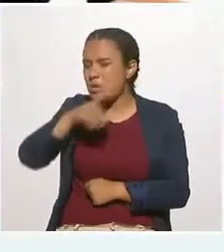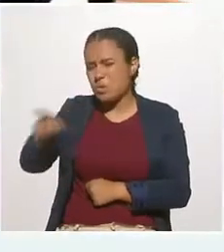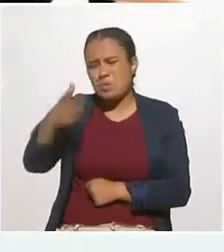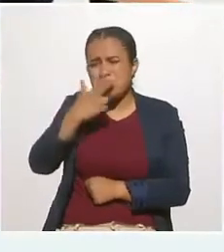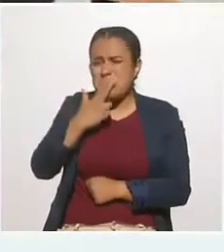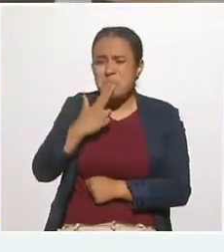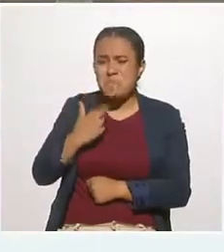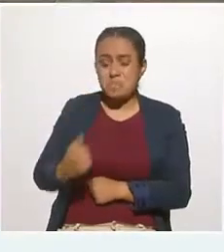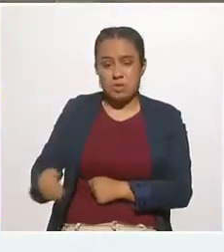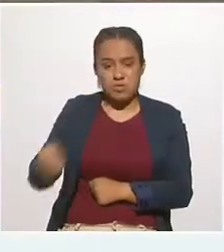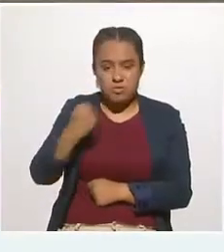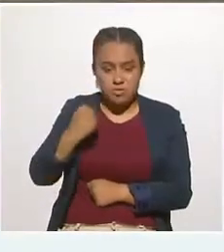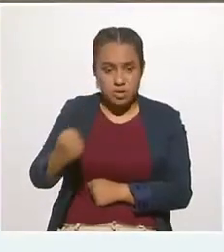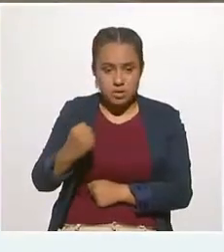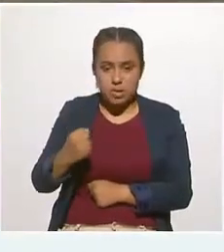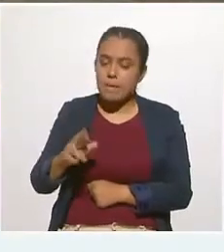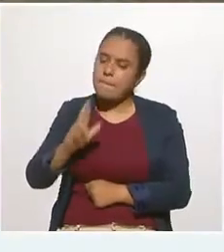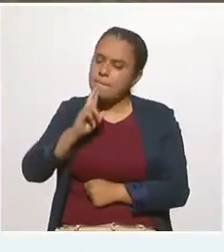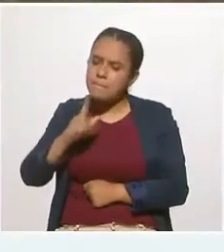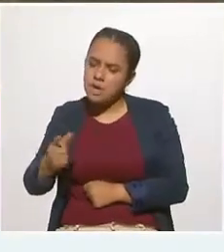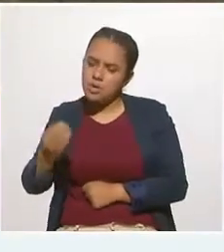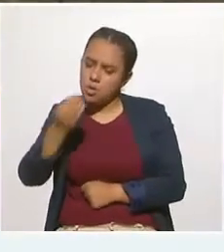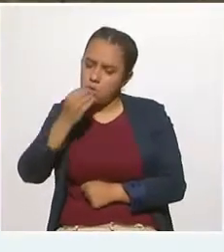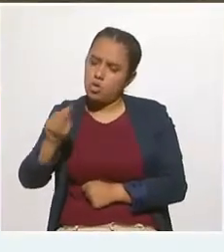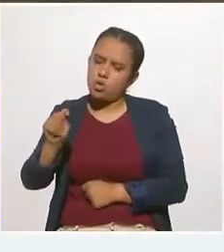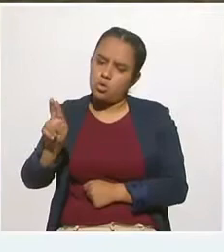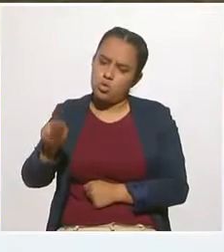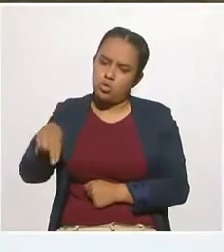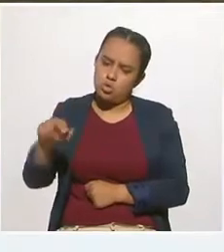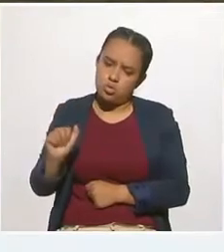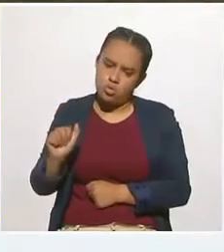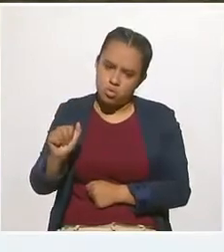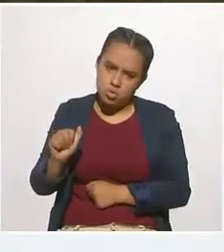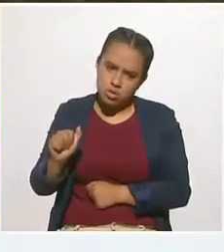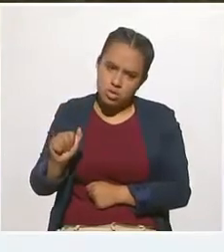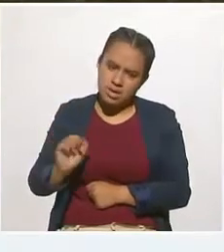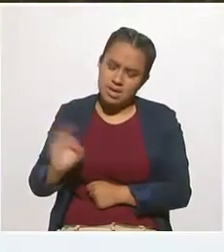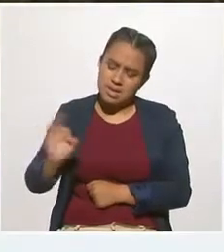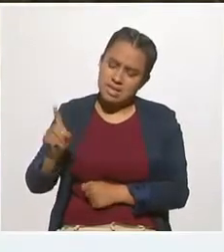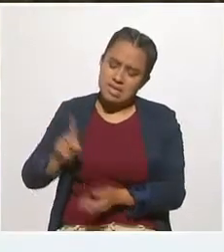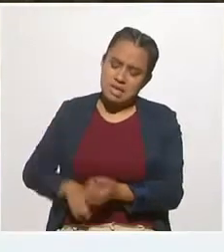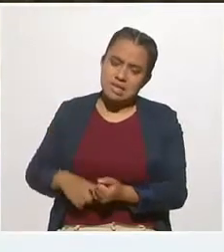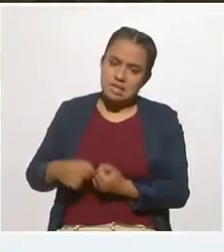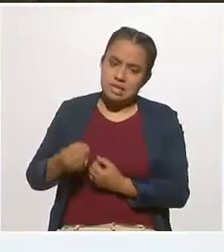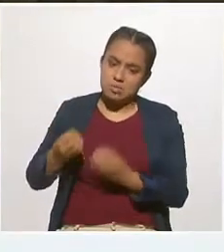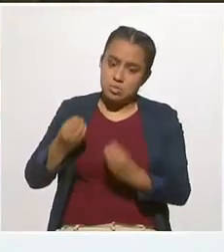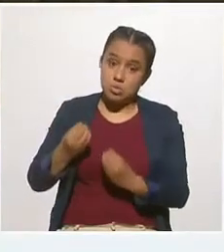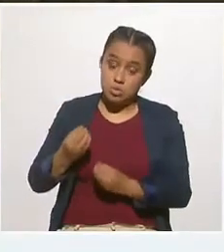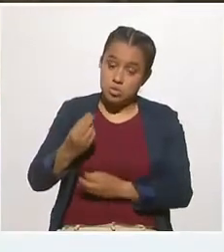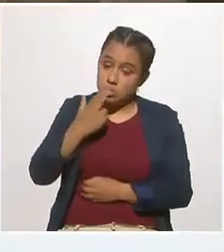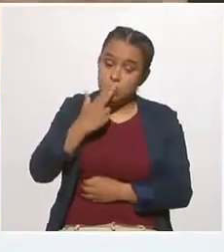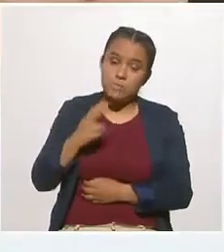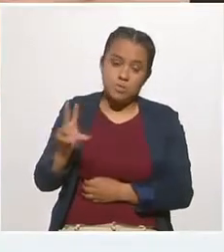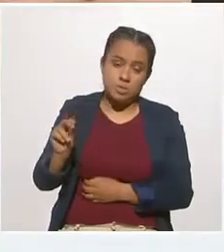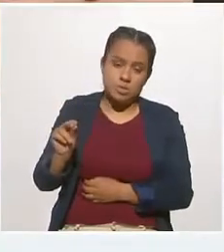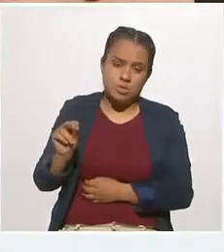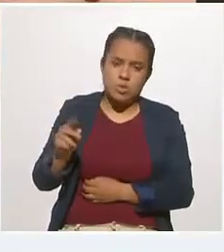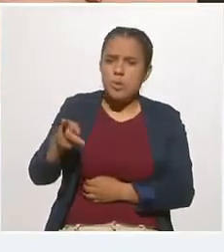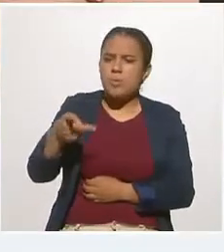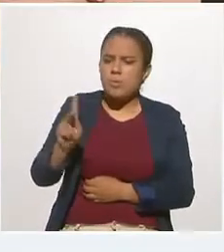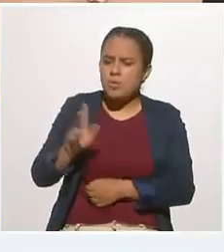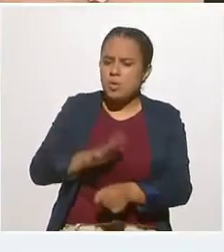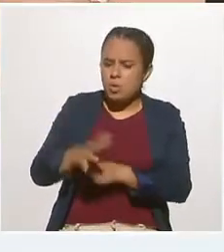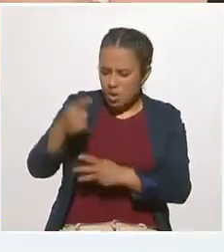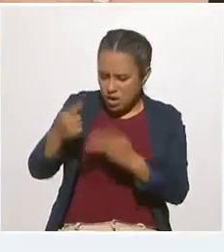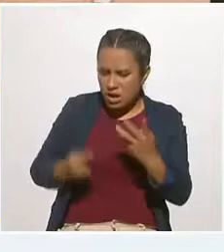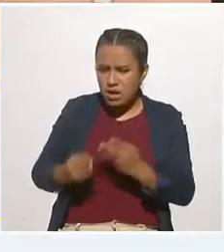pero mejor cómete una tuna, ¿no? Que tal vez no tiene tanta azúcar. ¿Cuáles son estos alimentos? ¿O sí hay